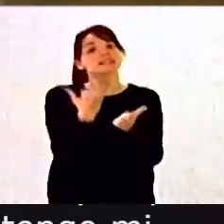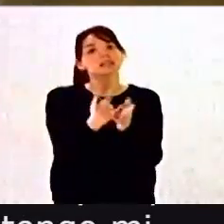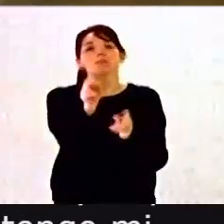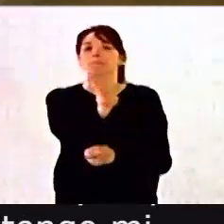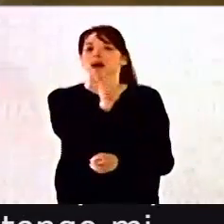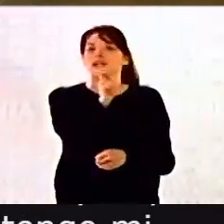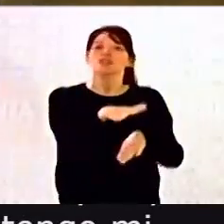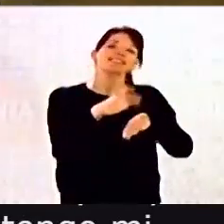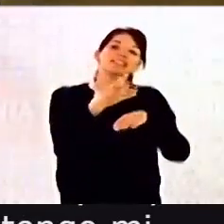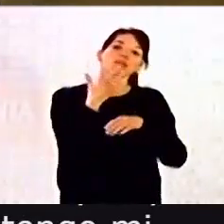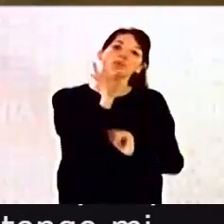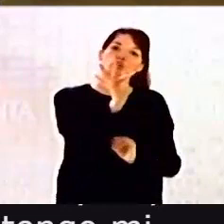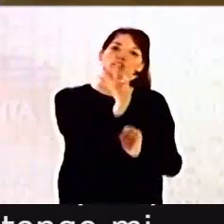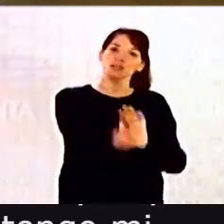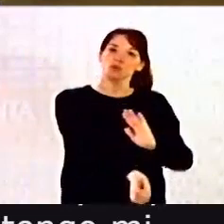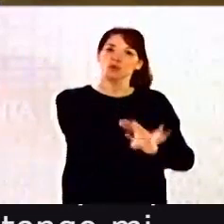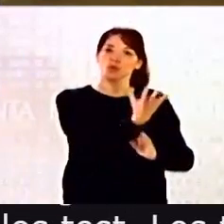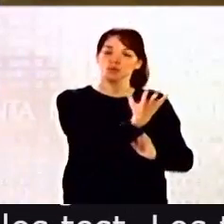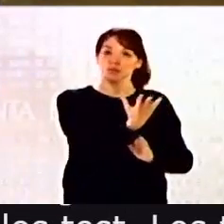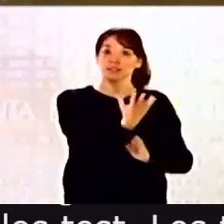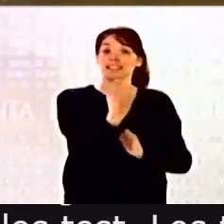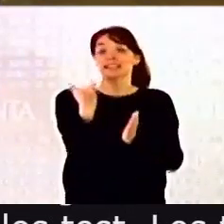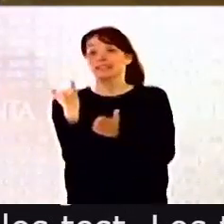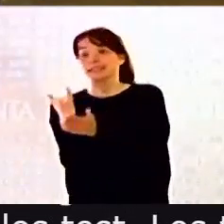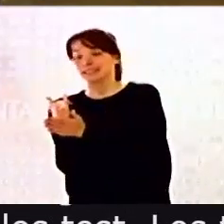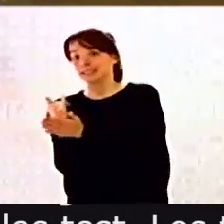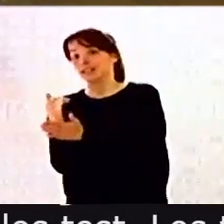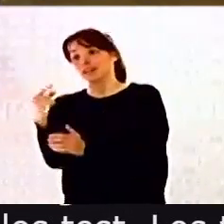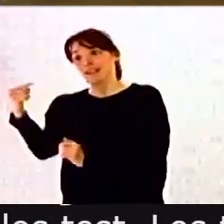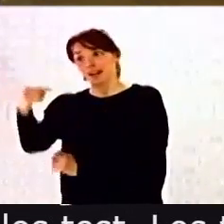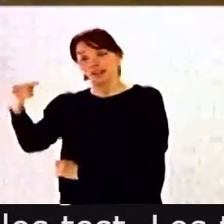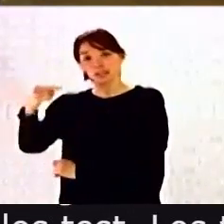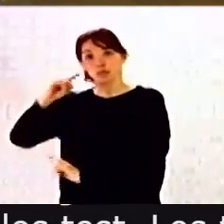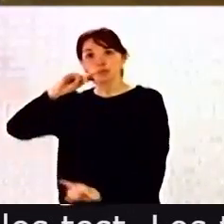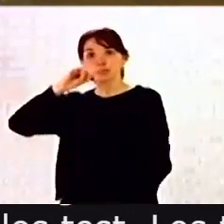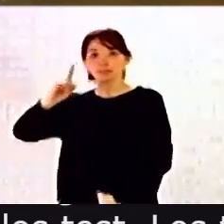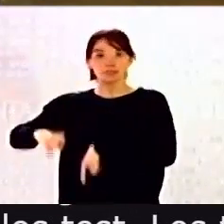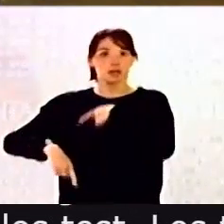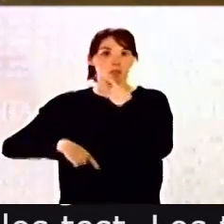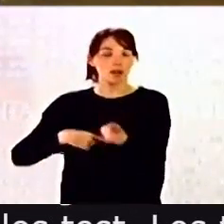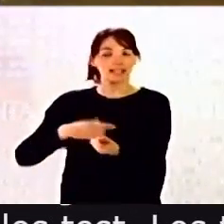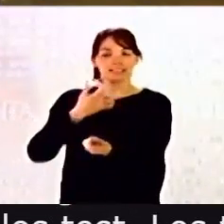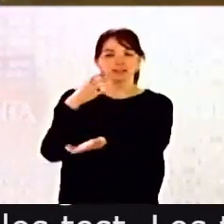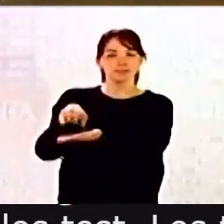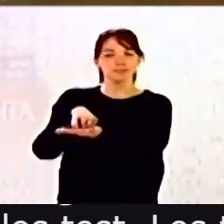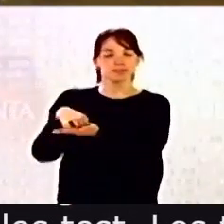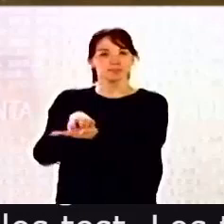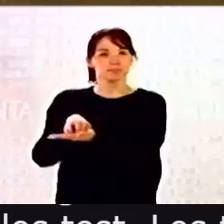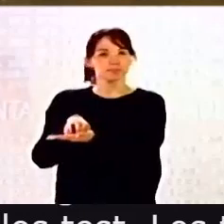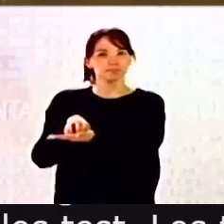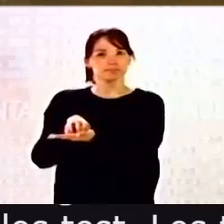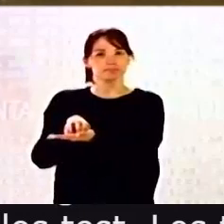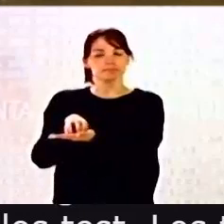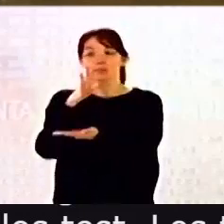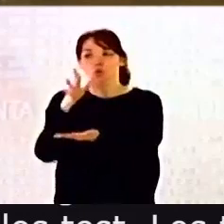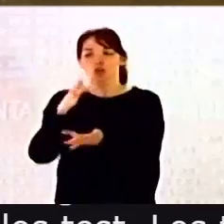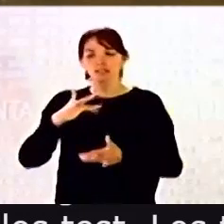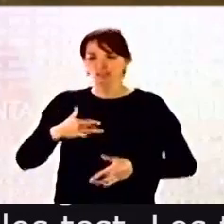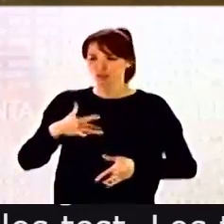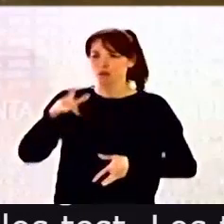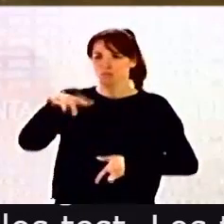positivo, y los test negativos, posteriormente, si hay dudas clínicas, si hay síntomas